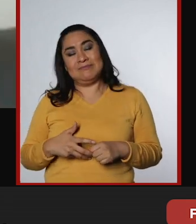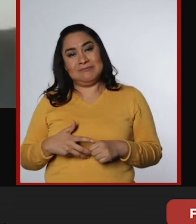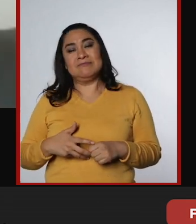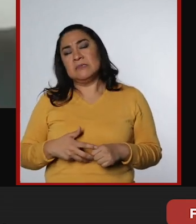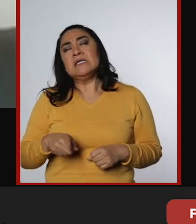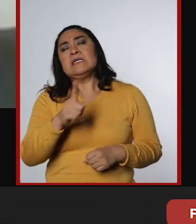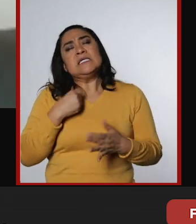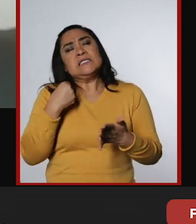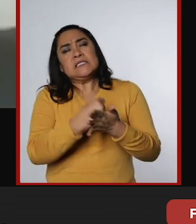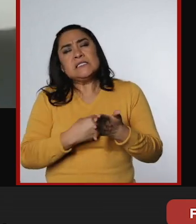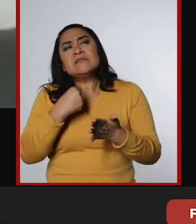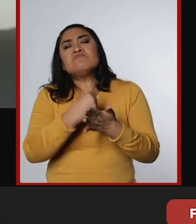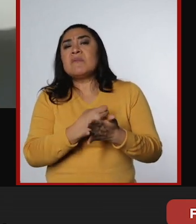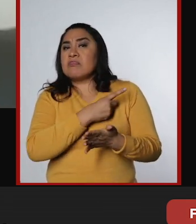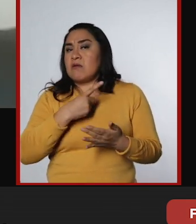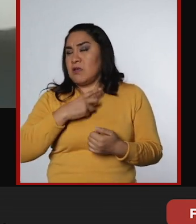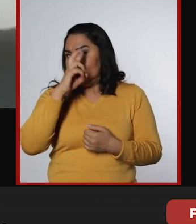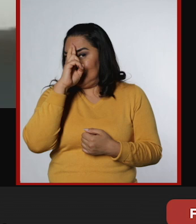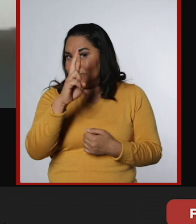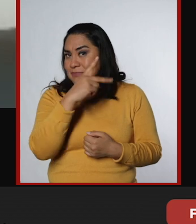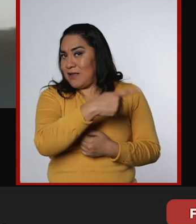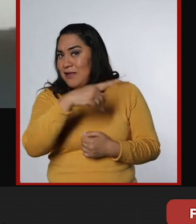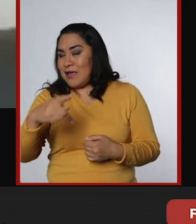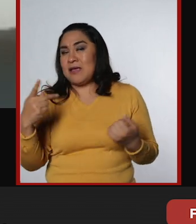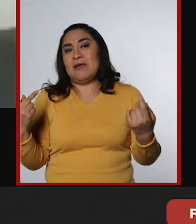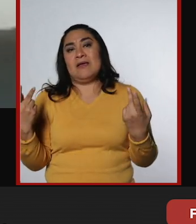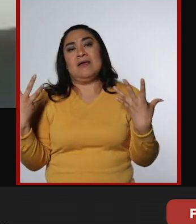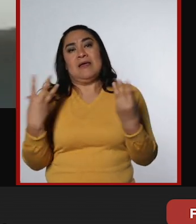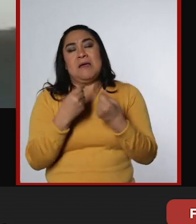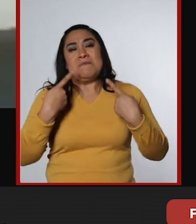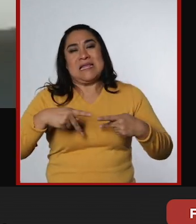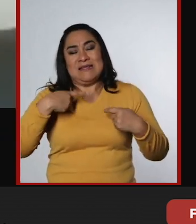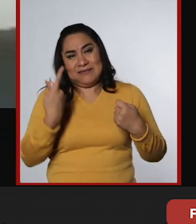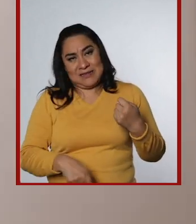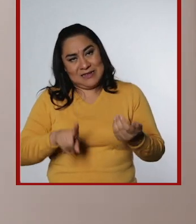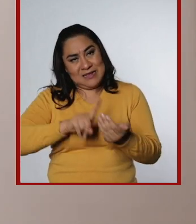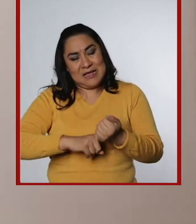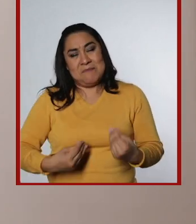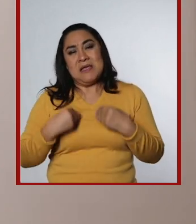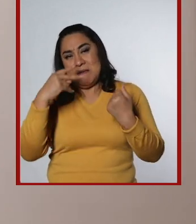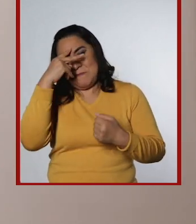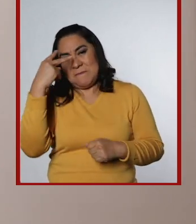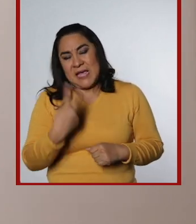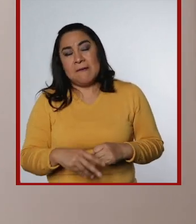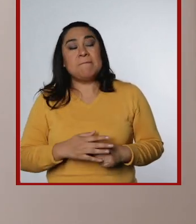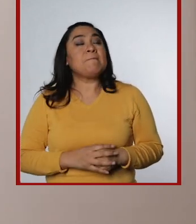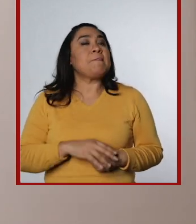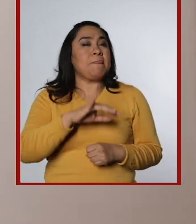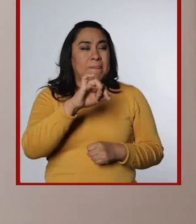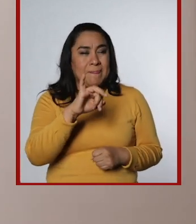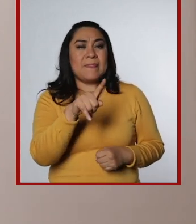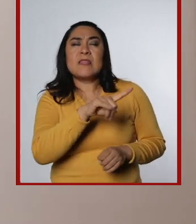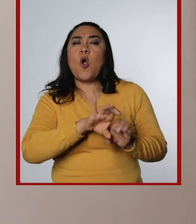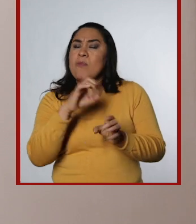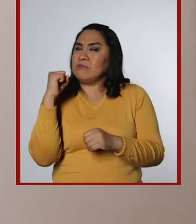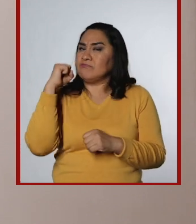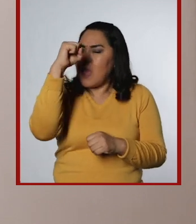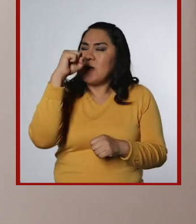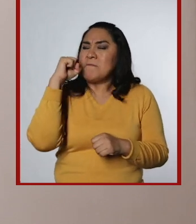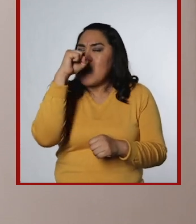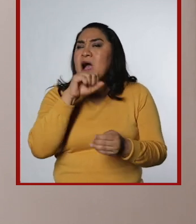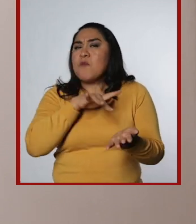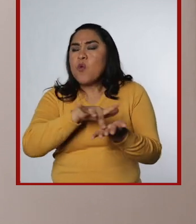pues luchan por una vida digna para todas las personas del México actual. Sí, y sobre todo, ¿no? Que se eleva la voz y